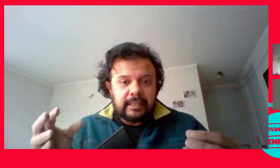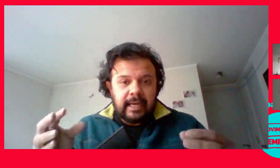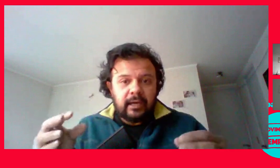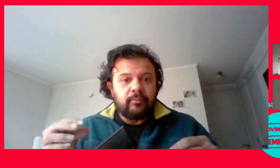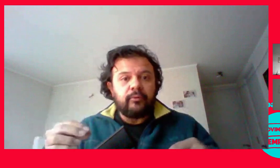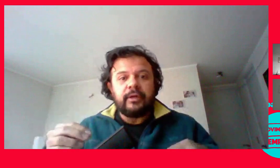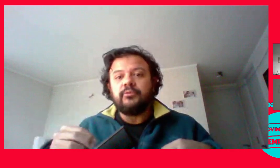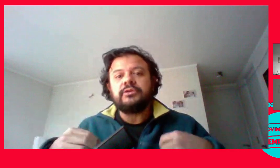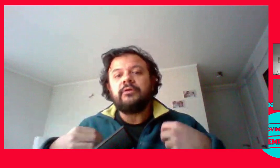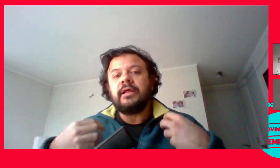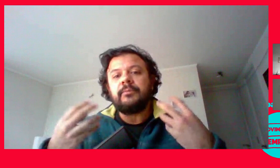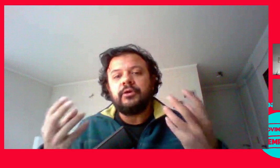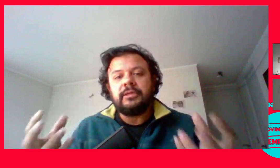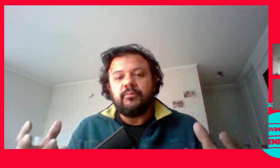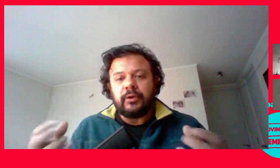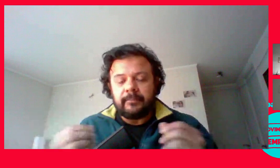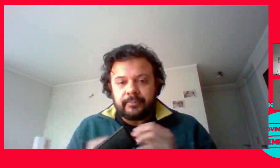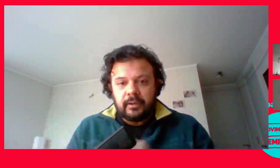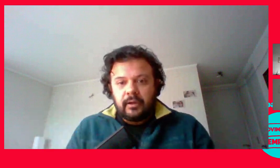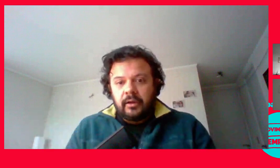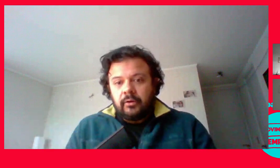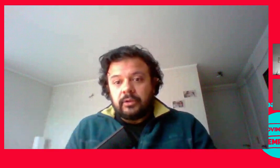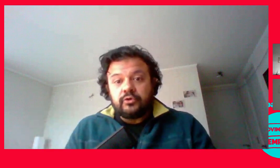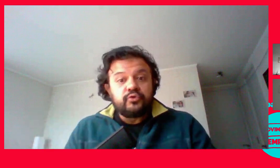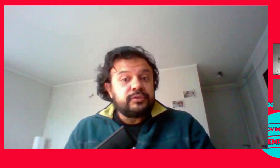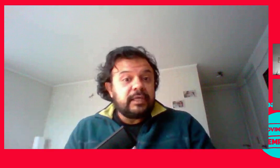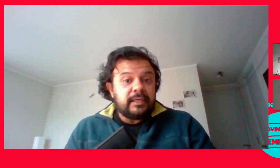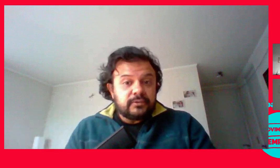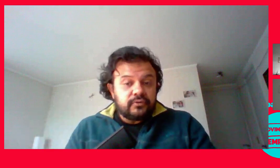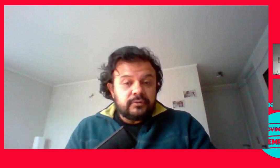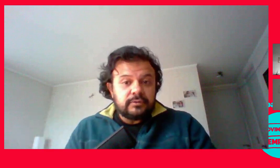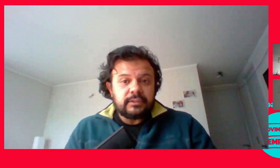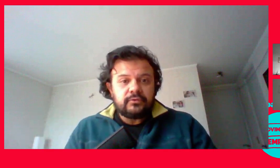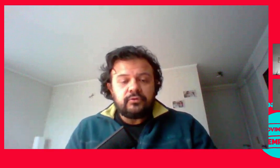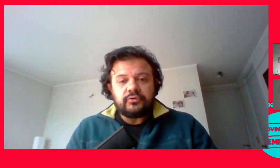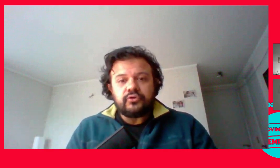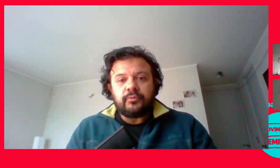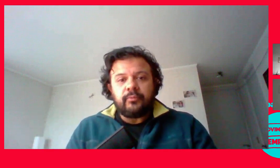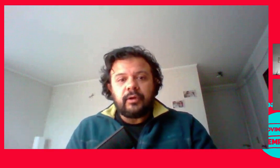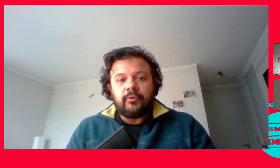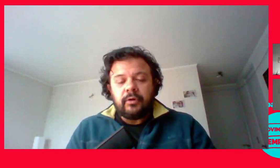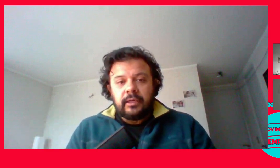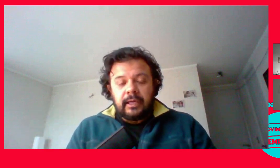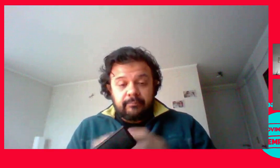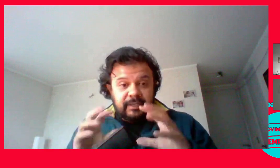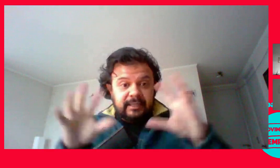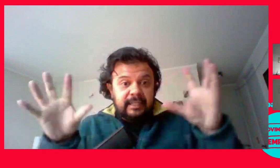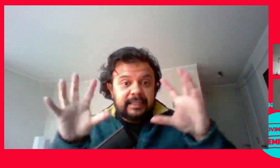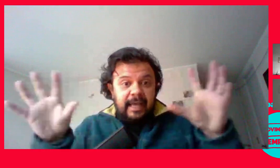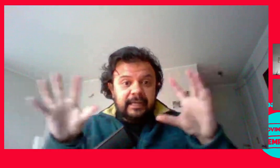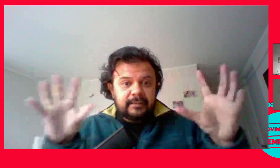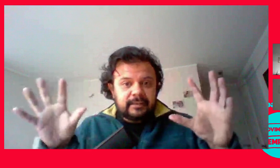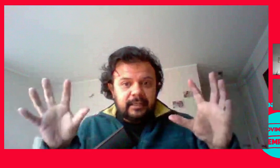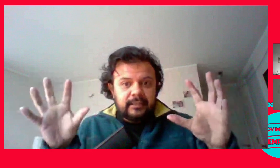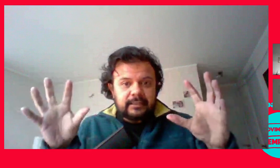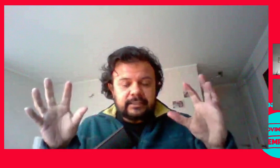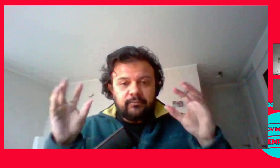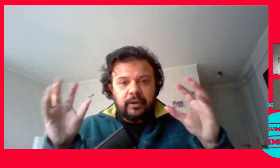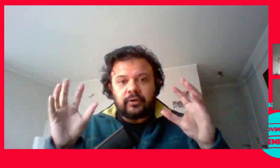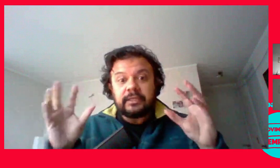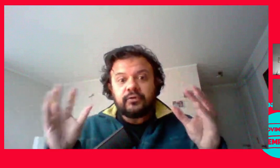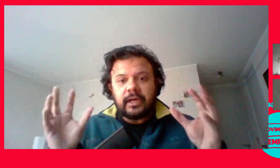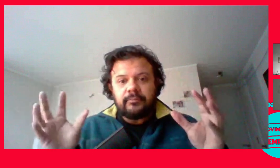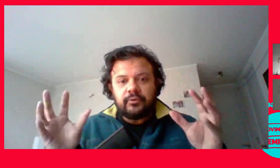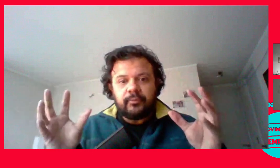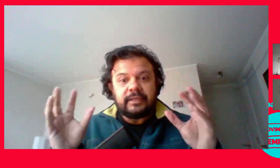poder contagiar o poder montar una respuesta inmune. Cuando sucede eso, ¿cierto?, nosotros podemos prender esta alerta y